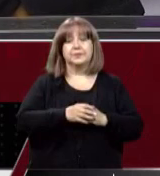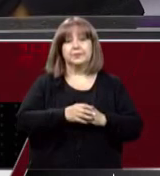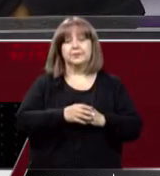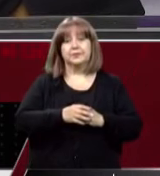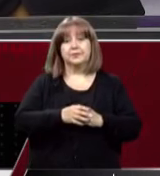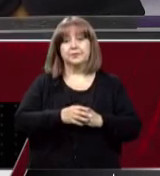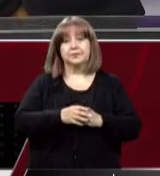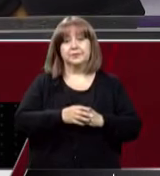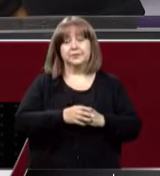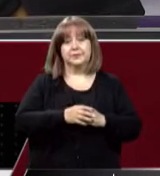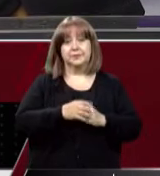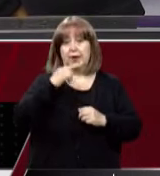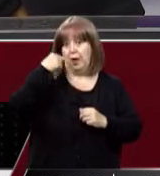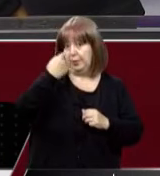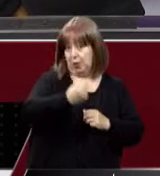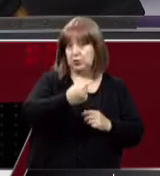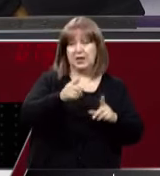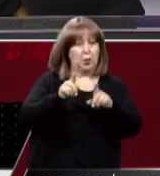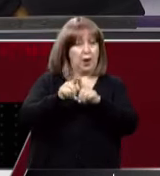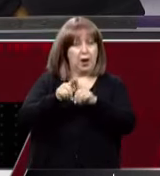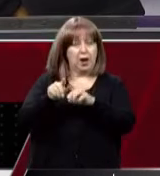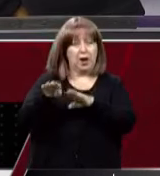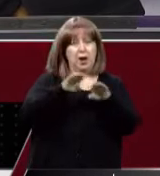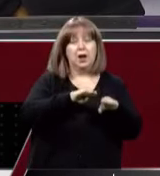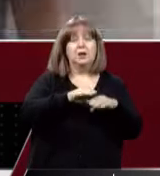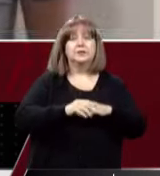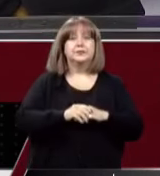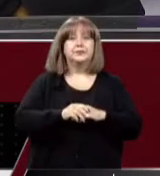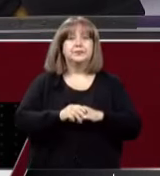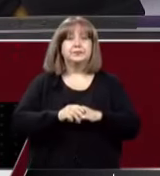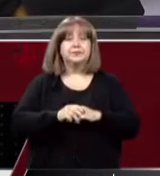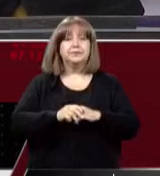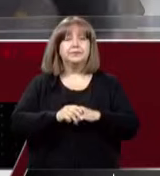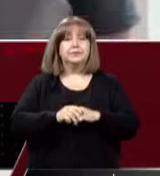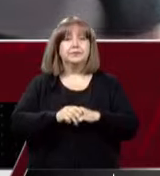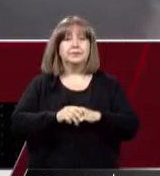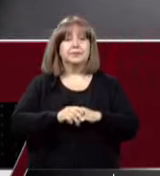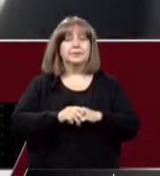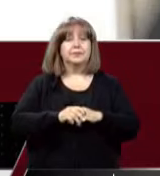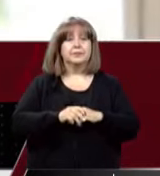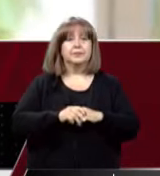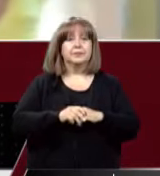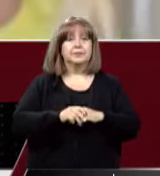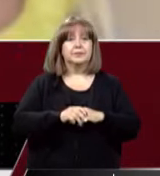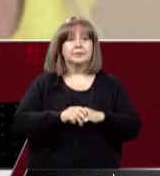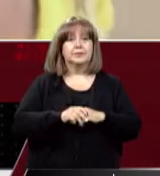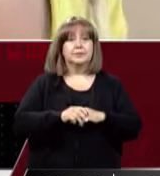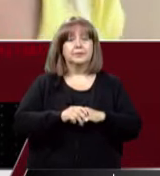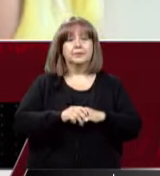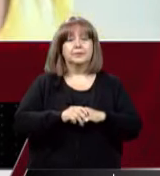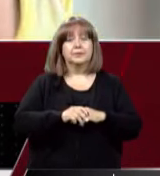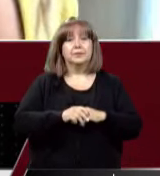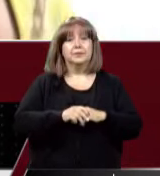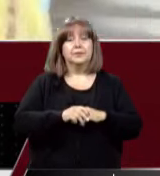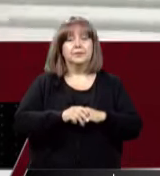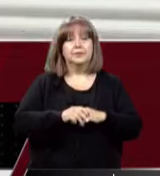quedarse muchos días en la casa de su papá, Elías, y exactamente esas vacaciones de invierno que se había ido a quedar a la casa de su papá. ¿Cuántos